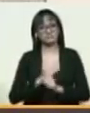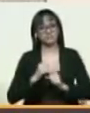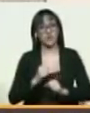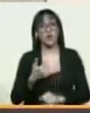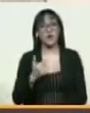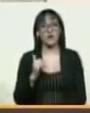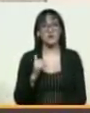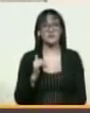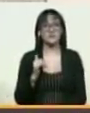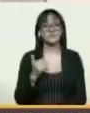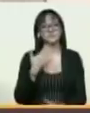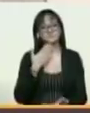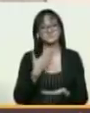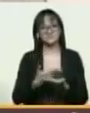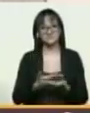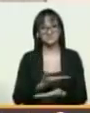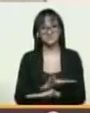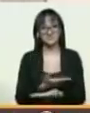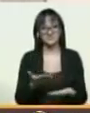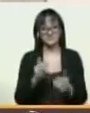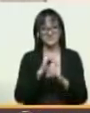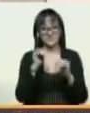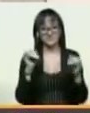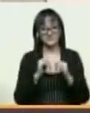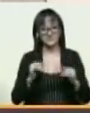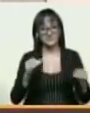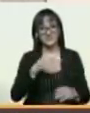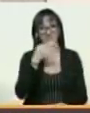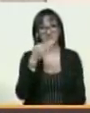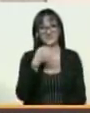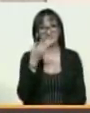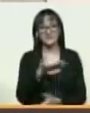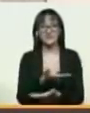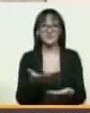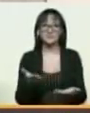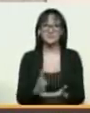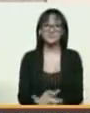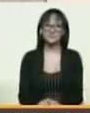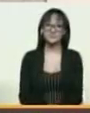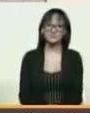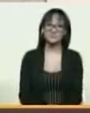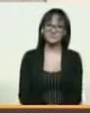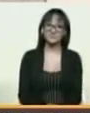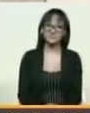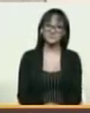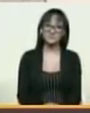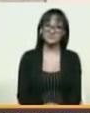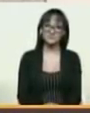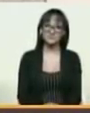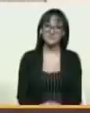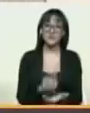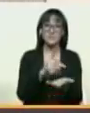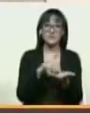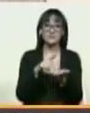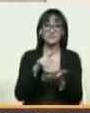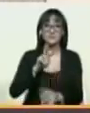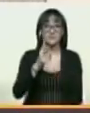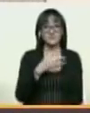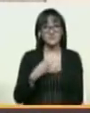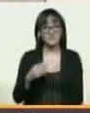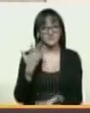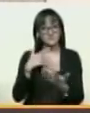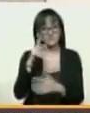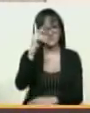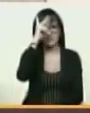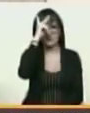potencialidades. Así que muchas gracias y feliz tarde para todas y para todos. Con la participación del vicepresidente ejecutivo de la